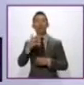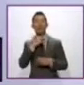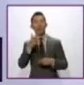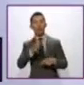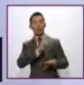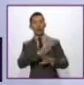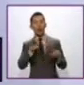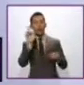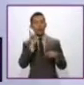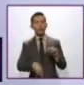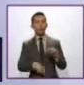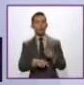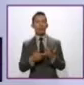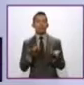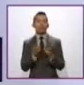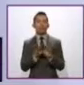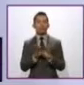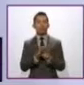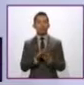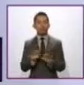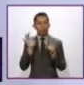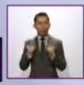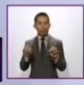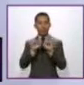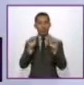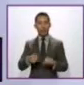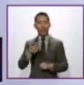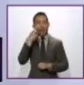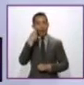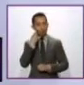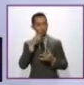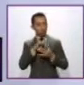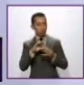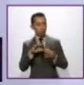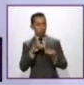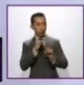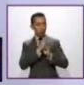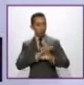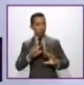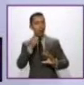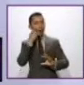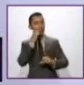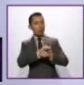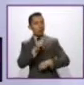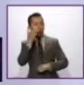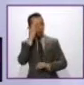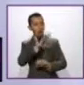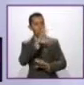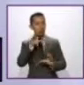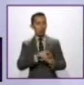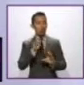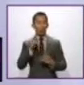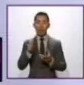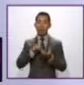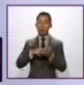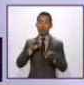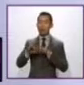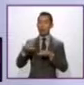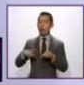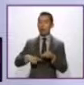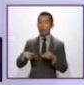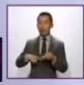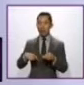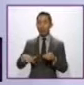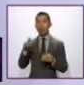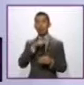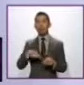lo que requerimos es un verdadero sistema de rendición de cuentas en el que los malos servidores públicos,